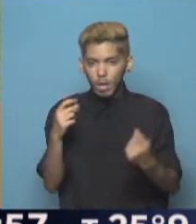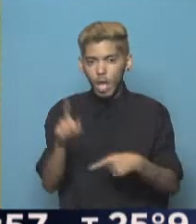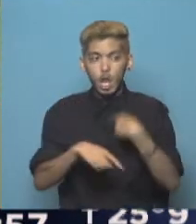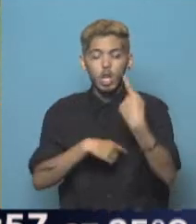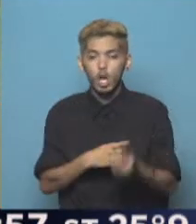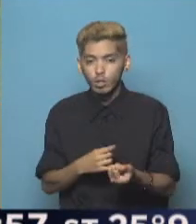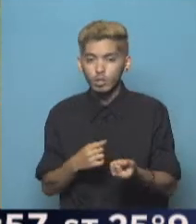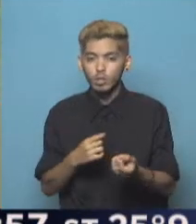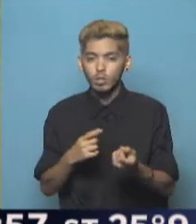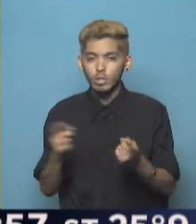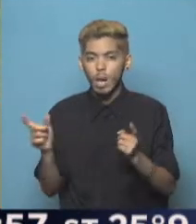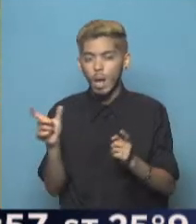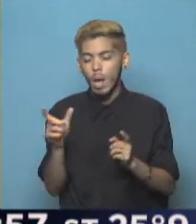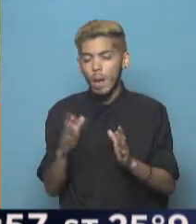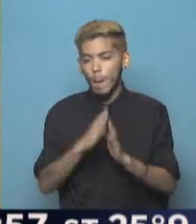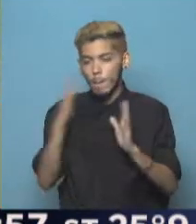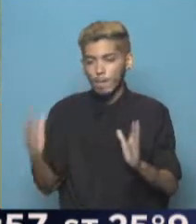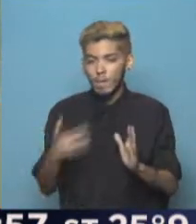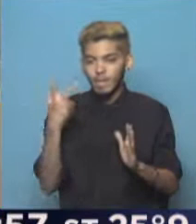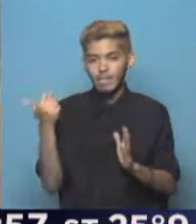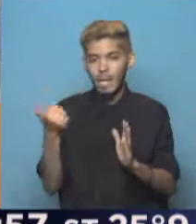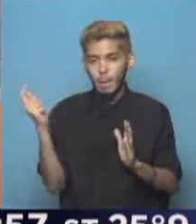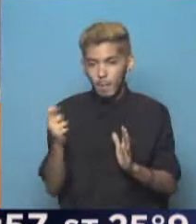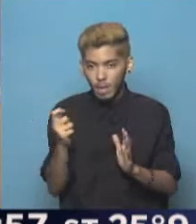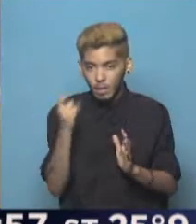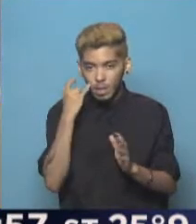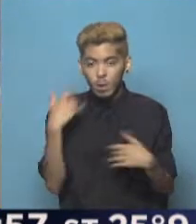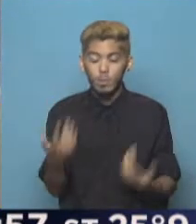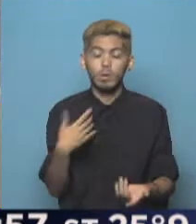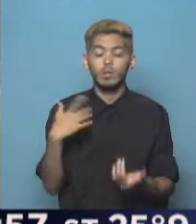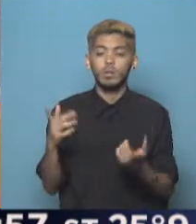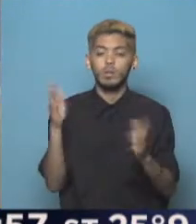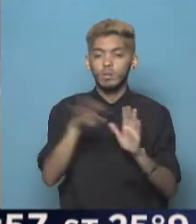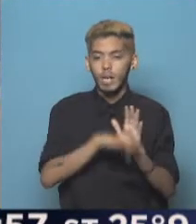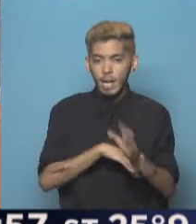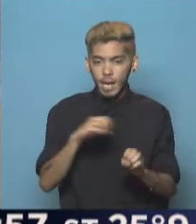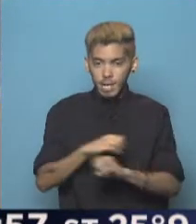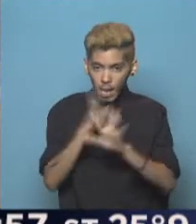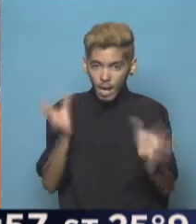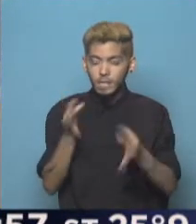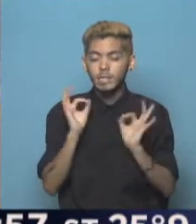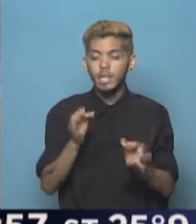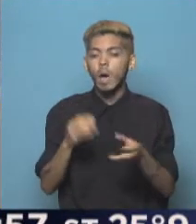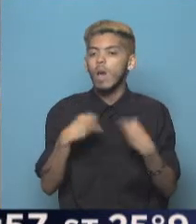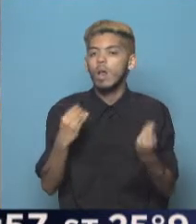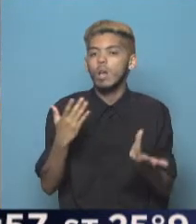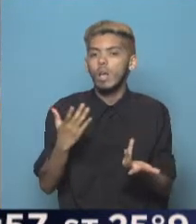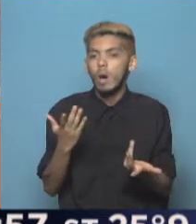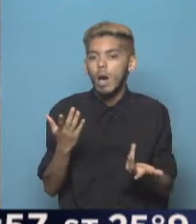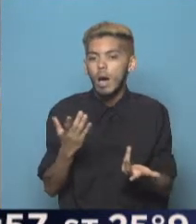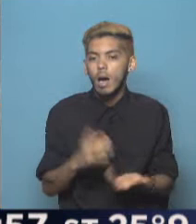que lo logramos, y bueno, ahora disputarla. Queremos que realmente reglas claras y saber a lo que se va, a lo que